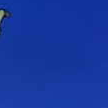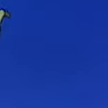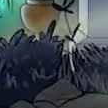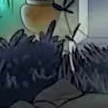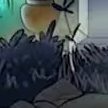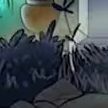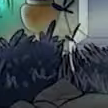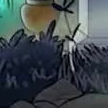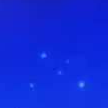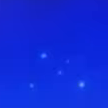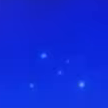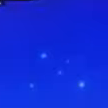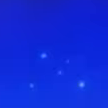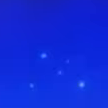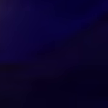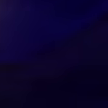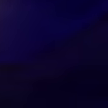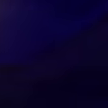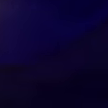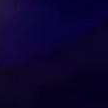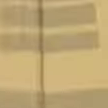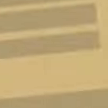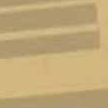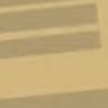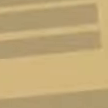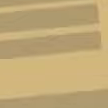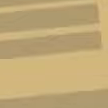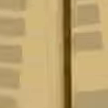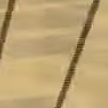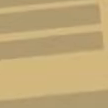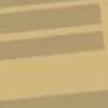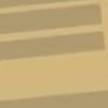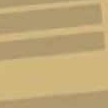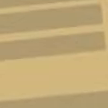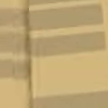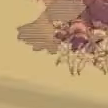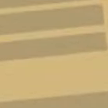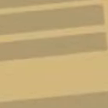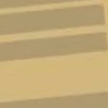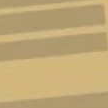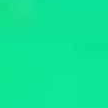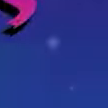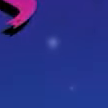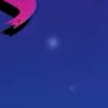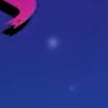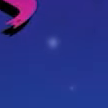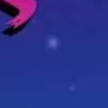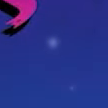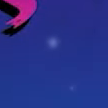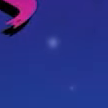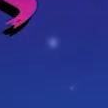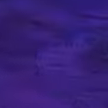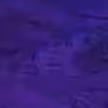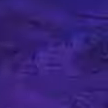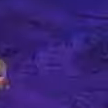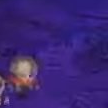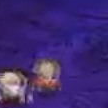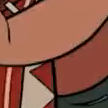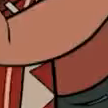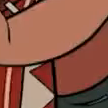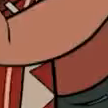Mientras combaten fantásticos seres que son parte de las tradiciones ticas. Tremendas leyendas.